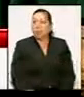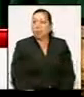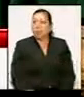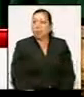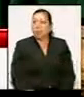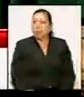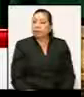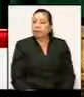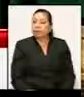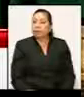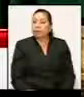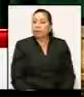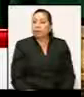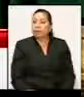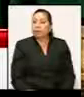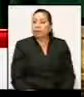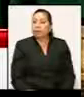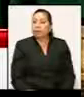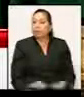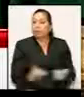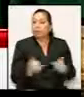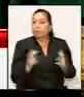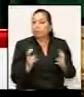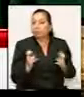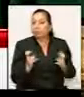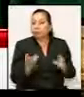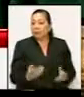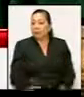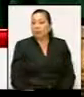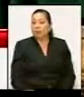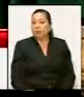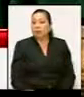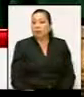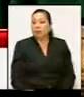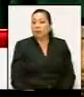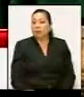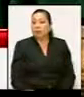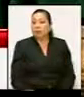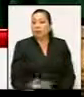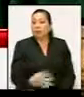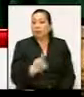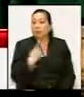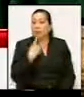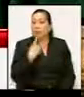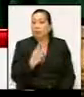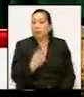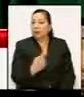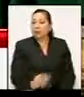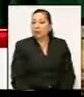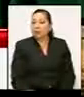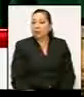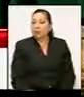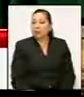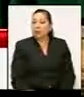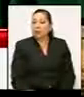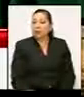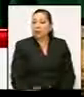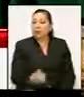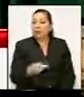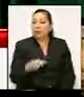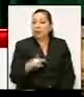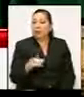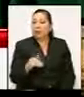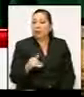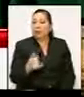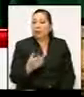Siguiente. Y este es un tema que ya lo ha mencionado Jorge Amaya,